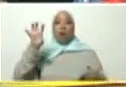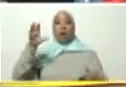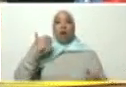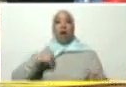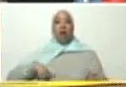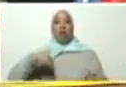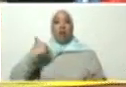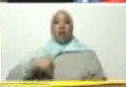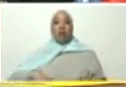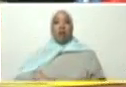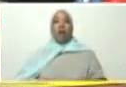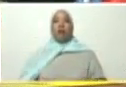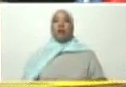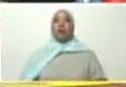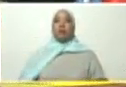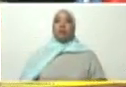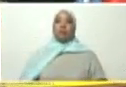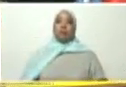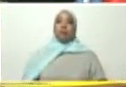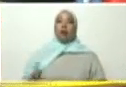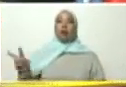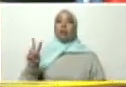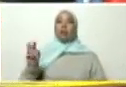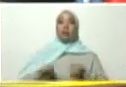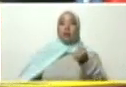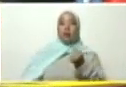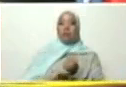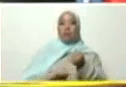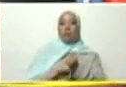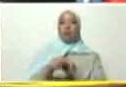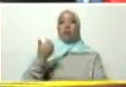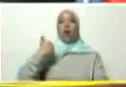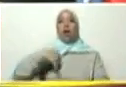aquí en Venezuela hay mucho apoyo Argentina